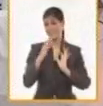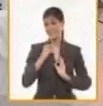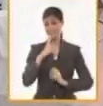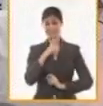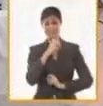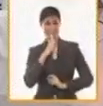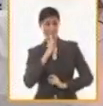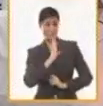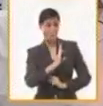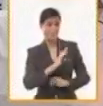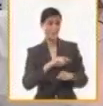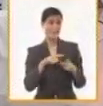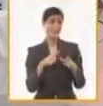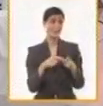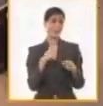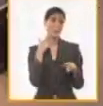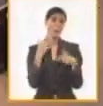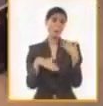irrespetuoso,